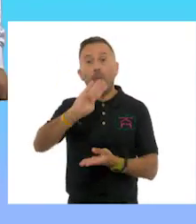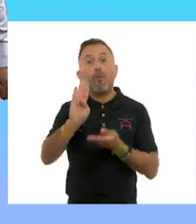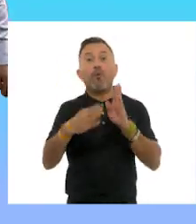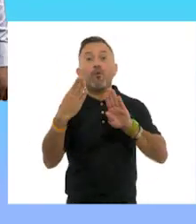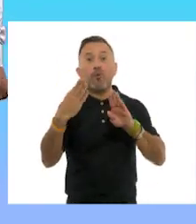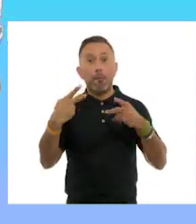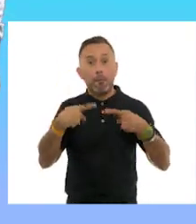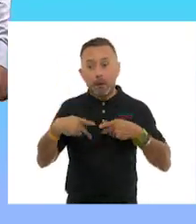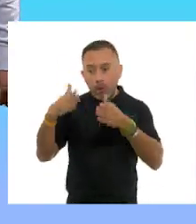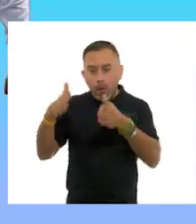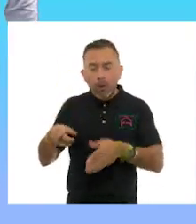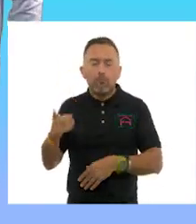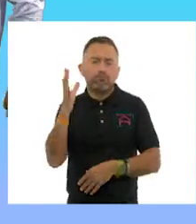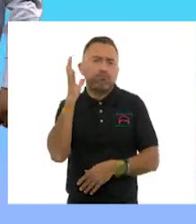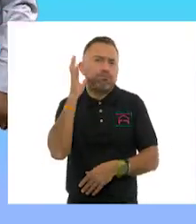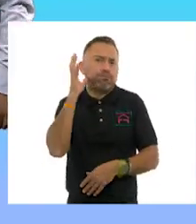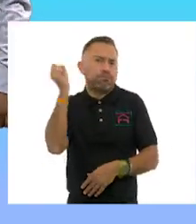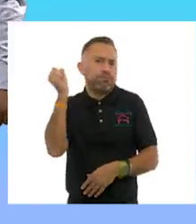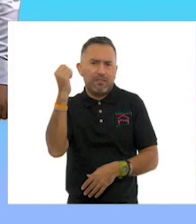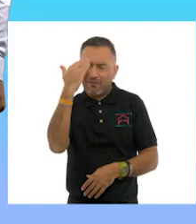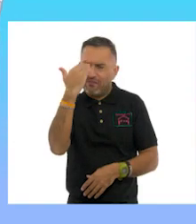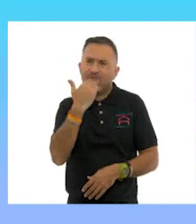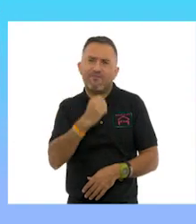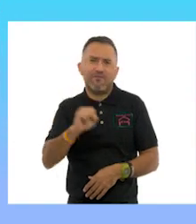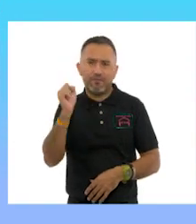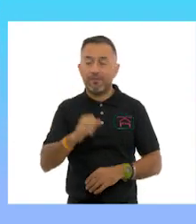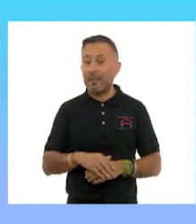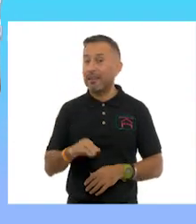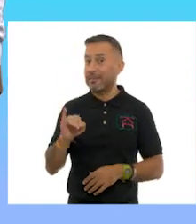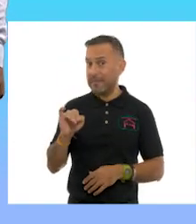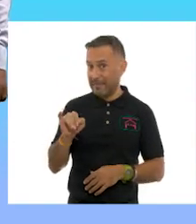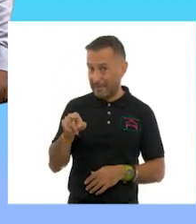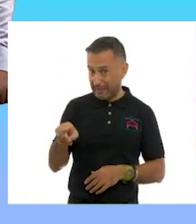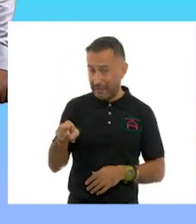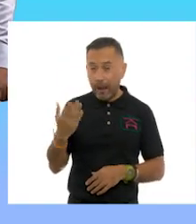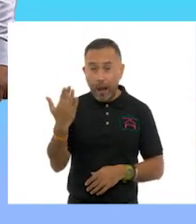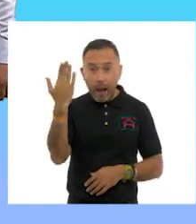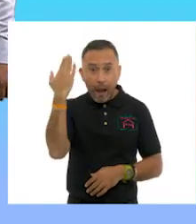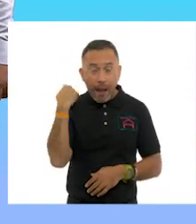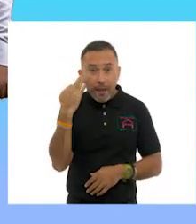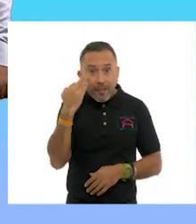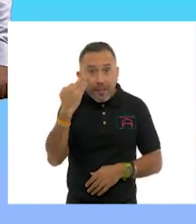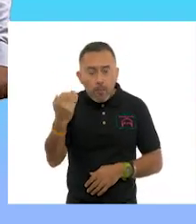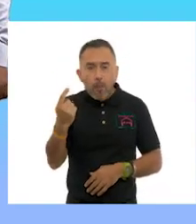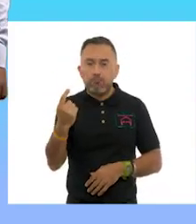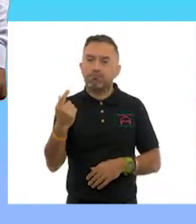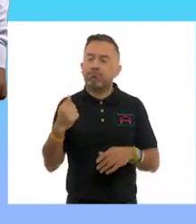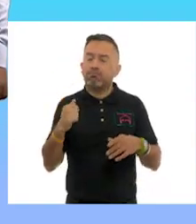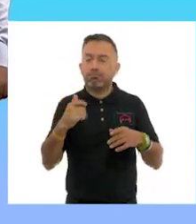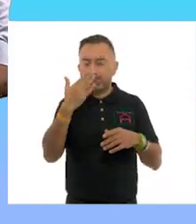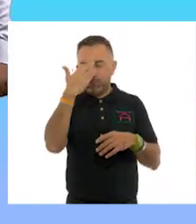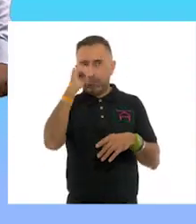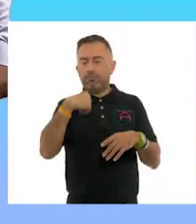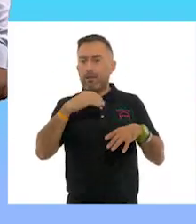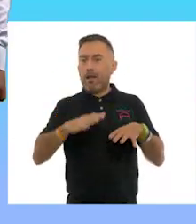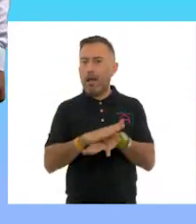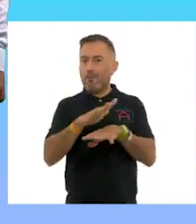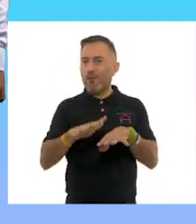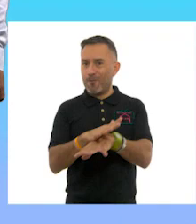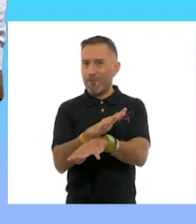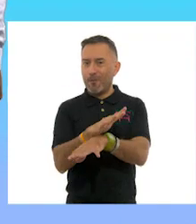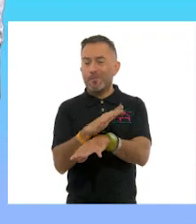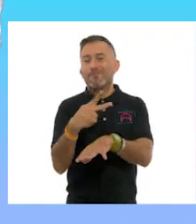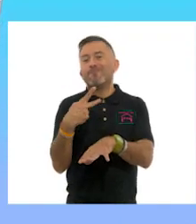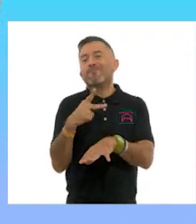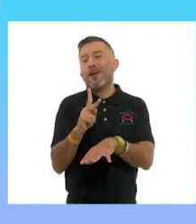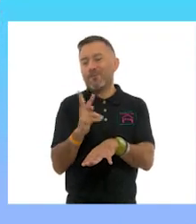muy importante. Así es, él y Pombo vivieron épocas de muchos cambios, pero alejadas una de la